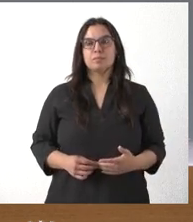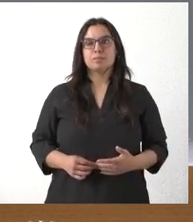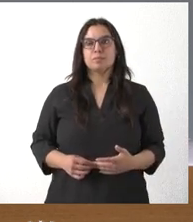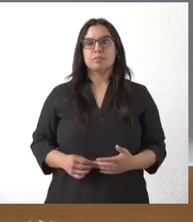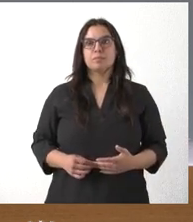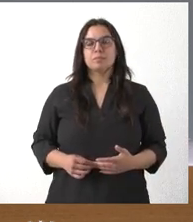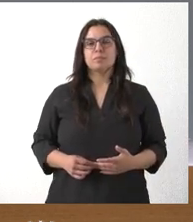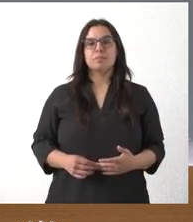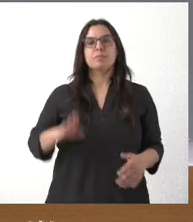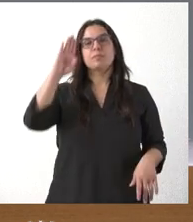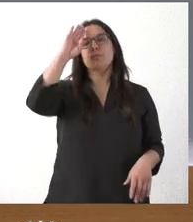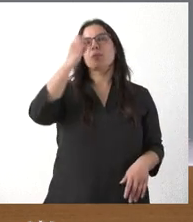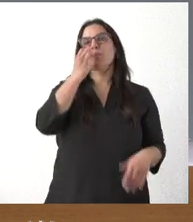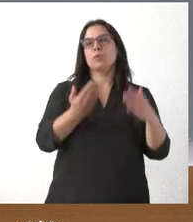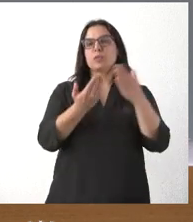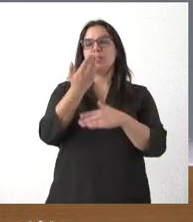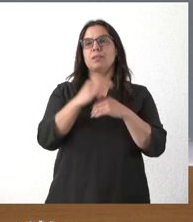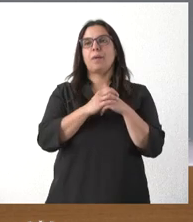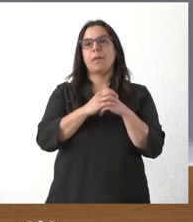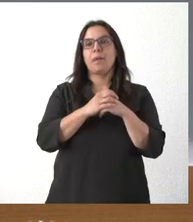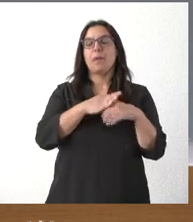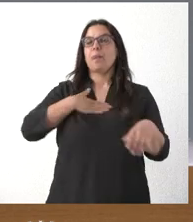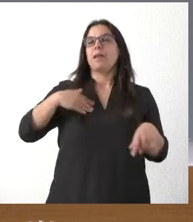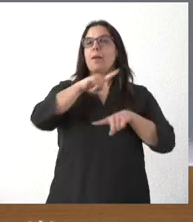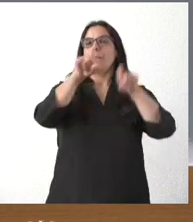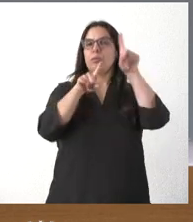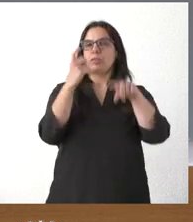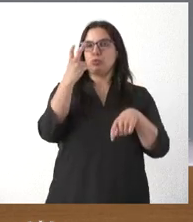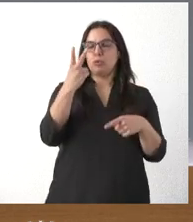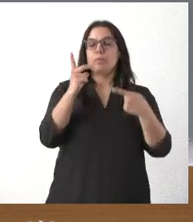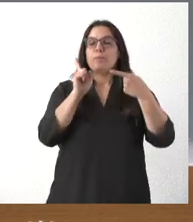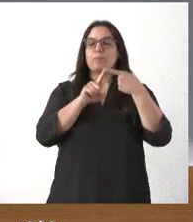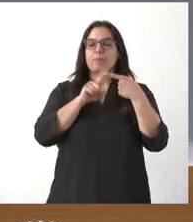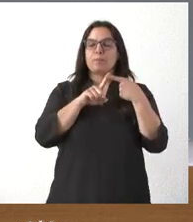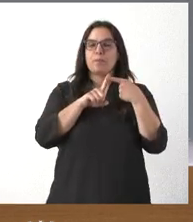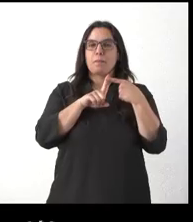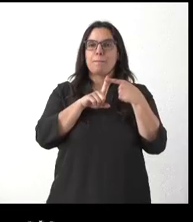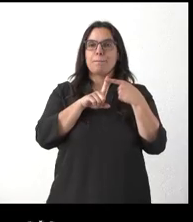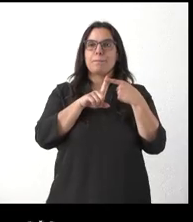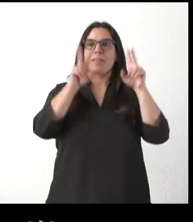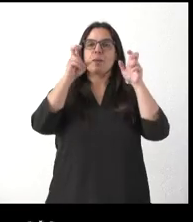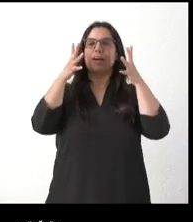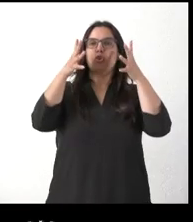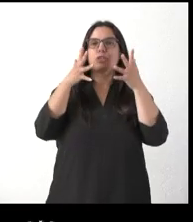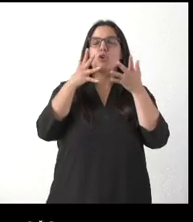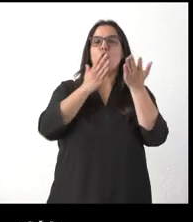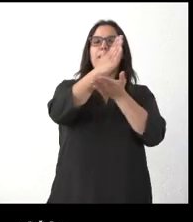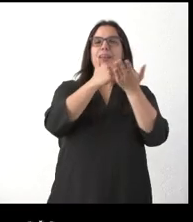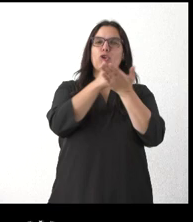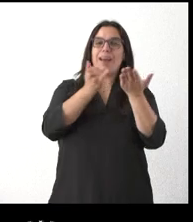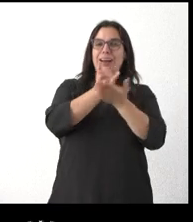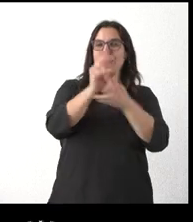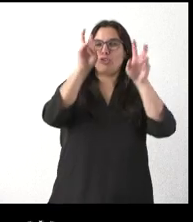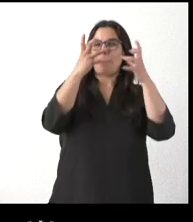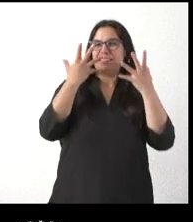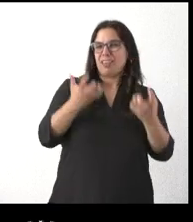Sí buenos días Buenos días quería hacerle dos preguntas una sobre el consejo regional Agrario con el tema de la